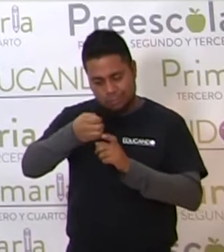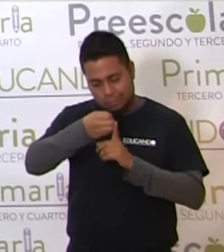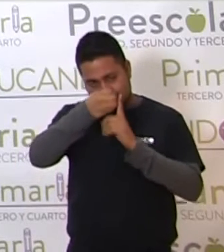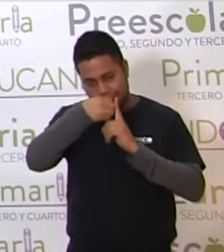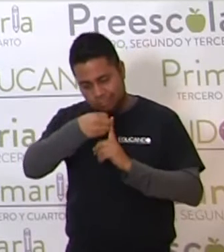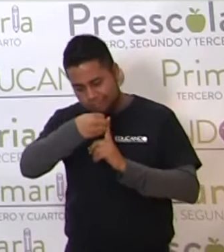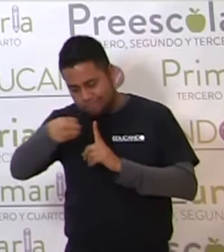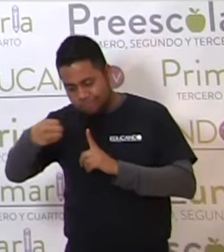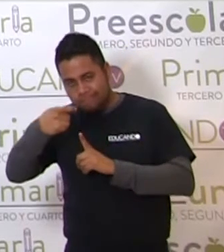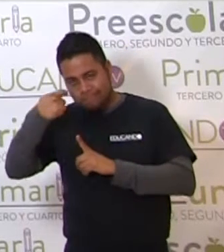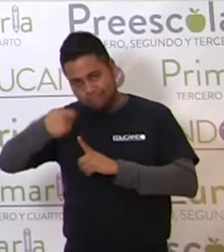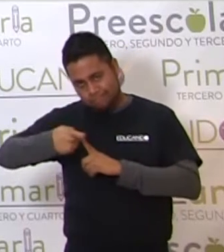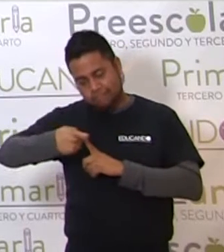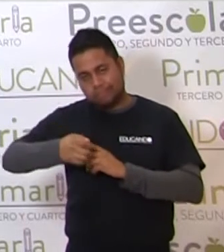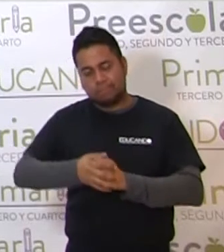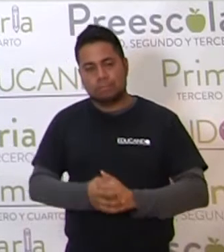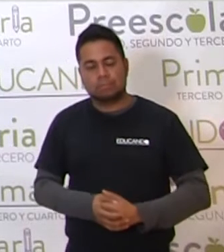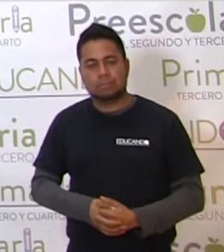el siguiente